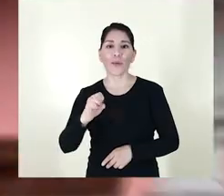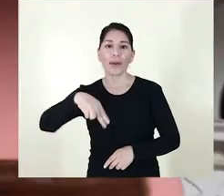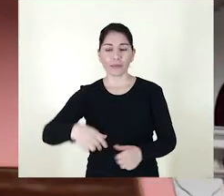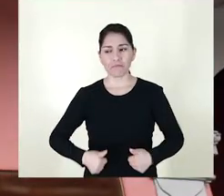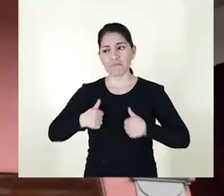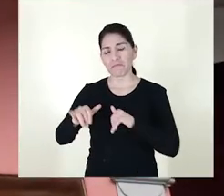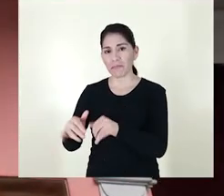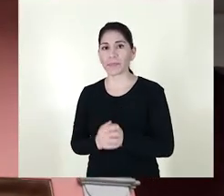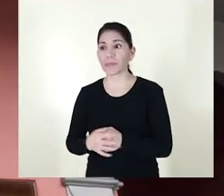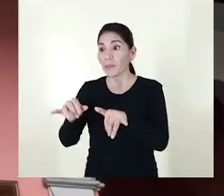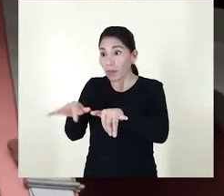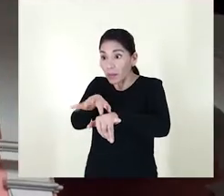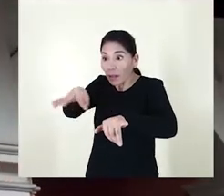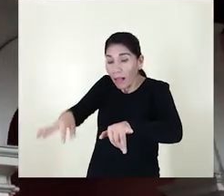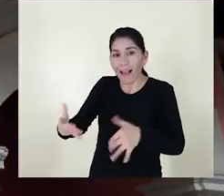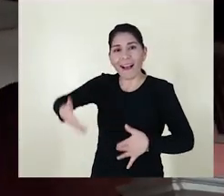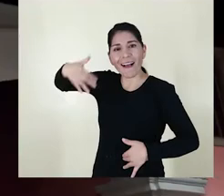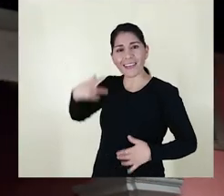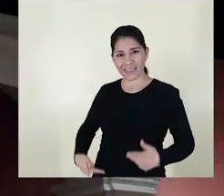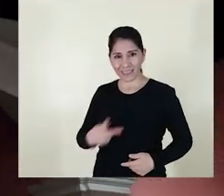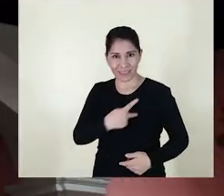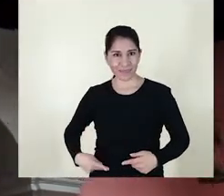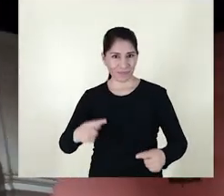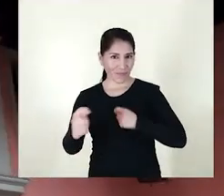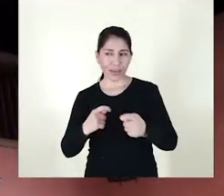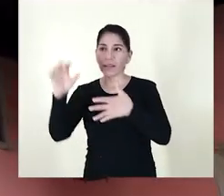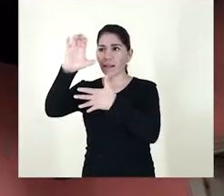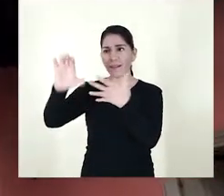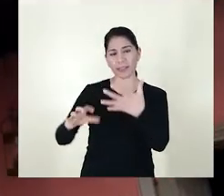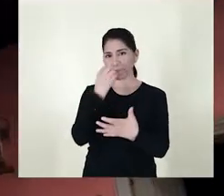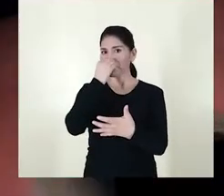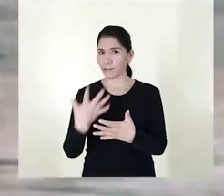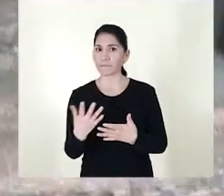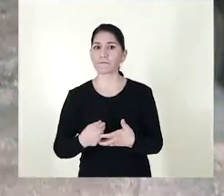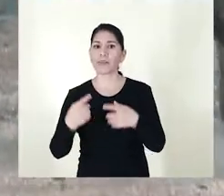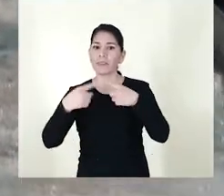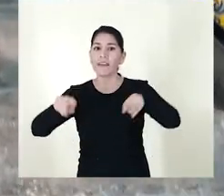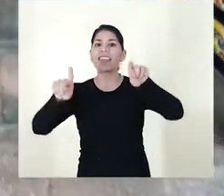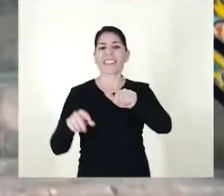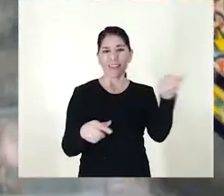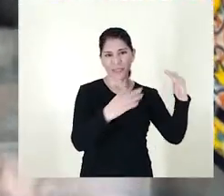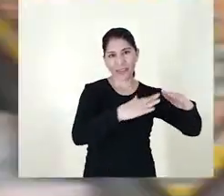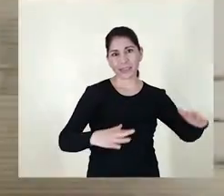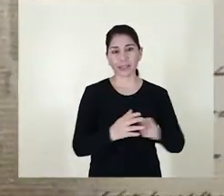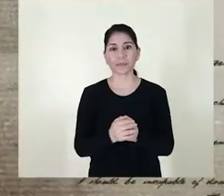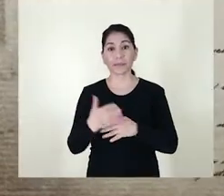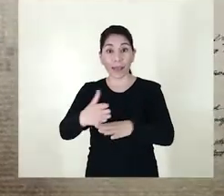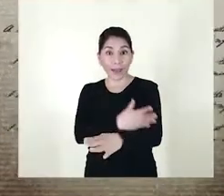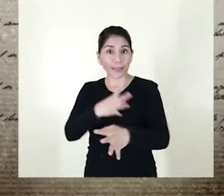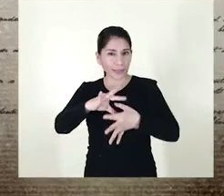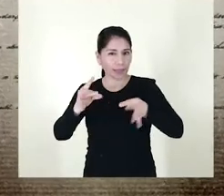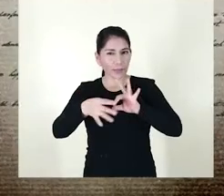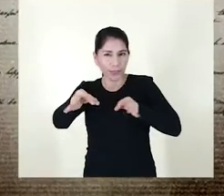posesionarios, es una de las últimas obras de arquitectura civil del virreinato y tiene características muy singulares que la hacen distinta. Un poco